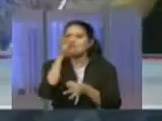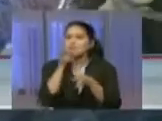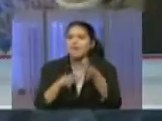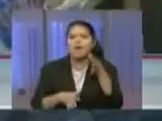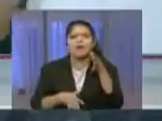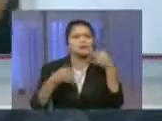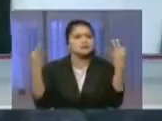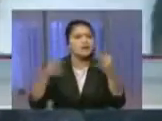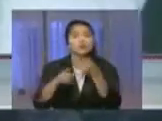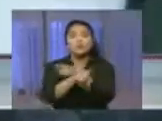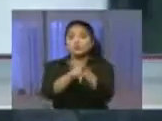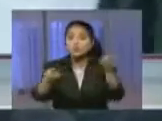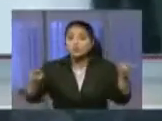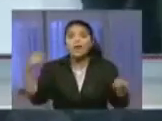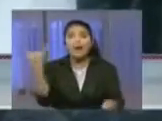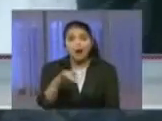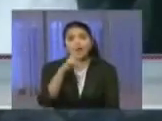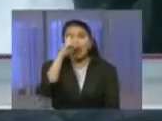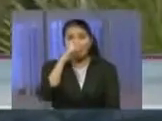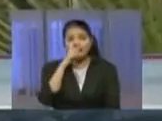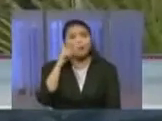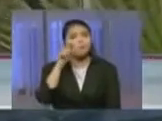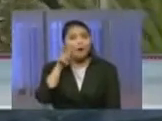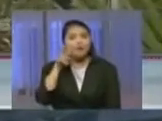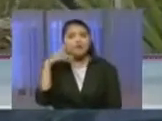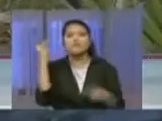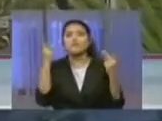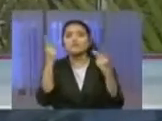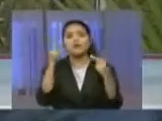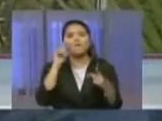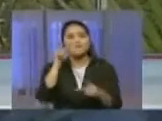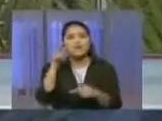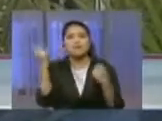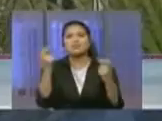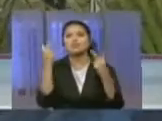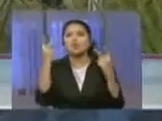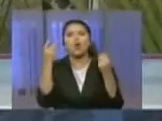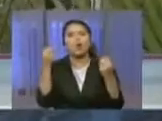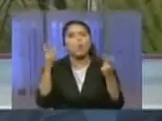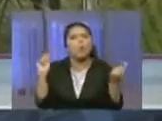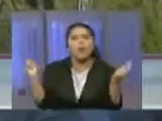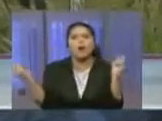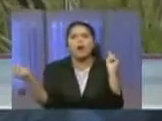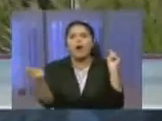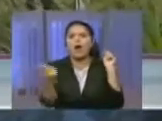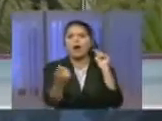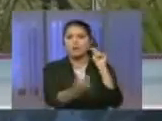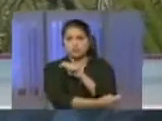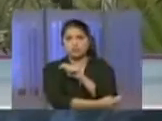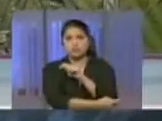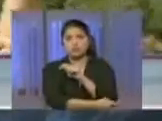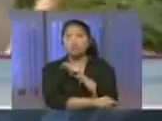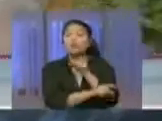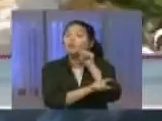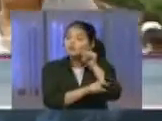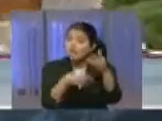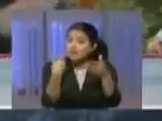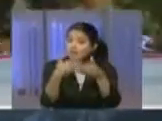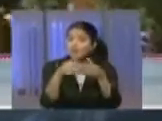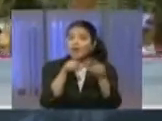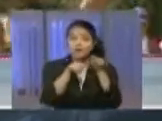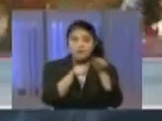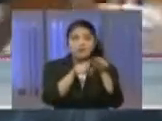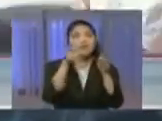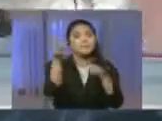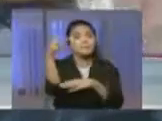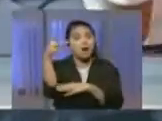y ustedes tienen la edad para ver la victoria y ver cómo todo cambia allí ustedes lo verán en esas parroquias